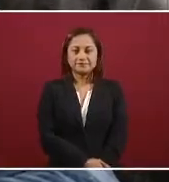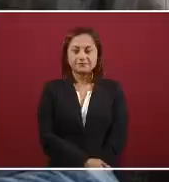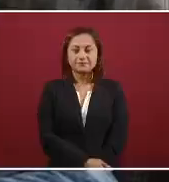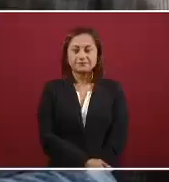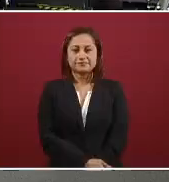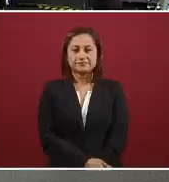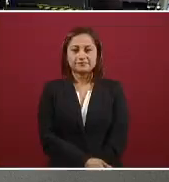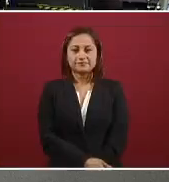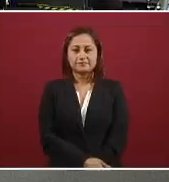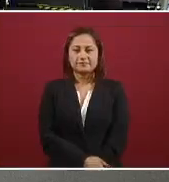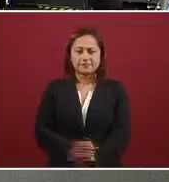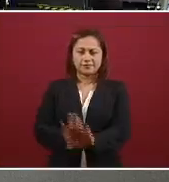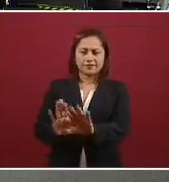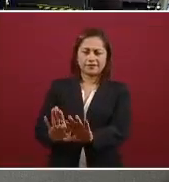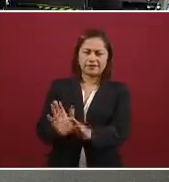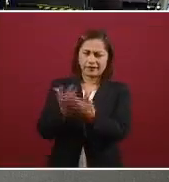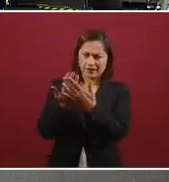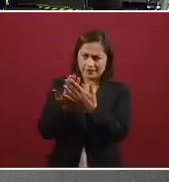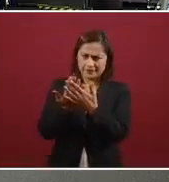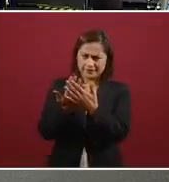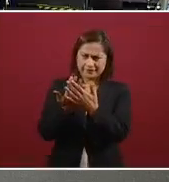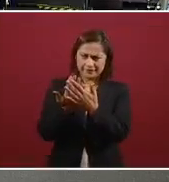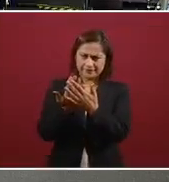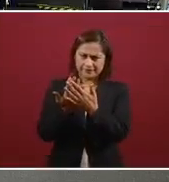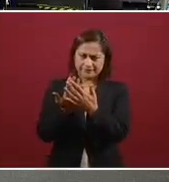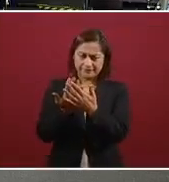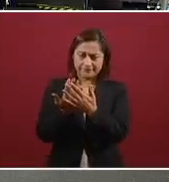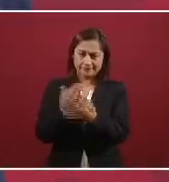Vamos a esperarnos, porque